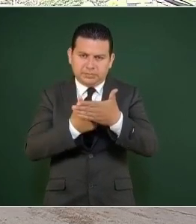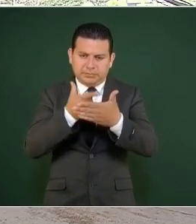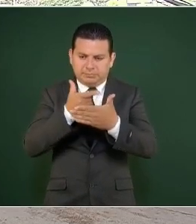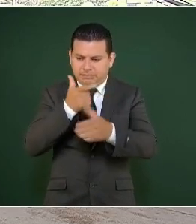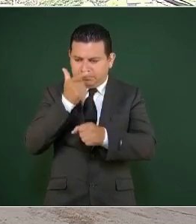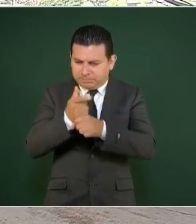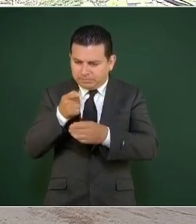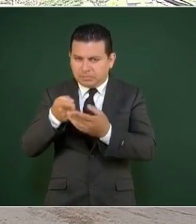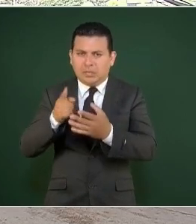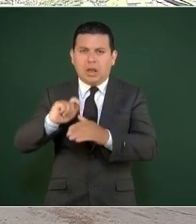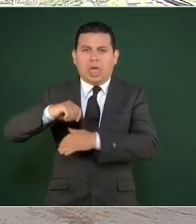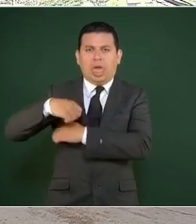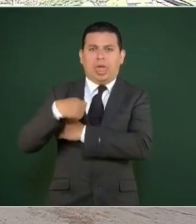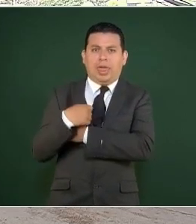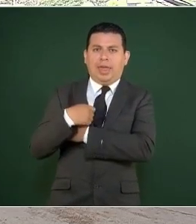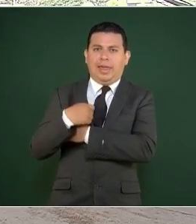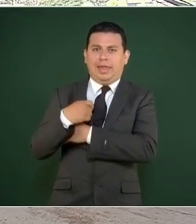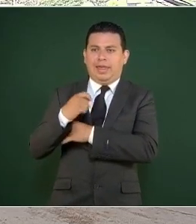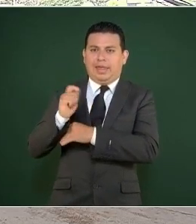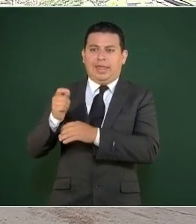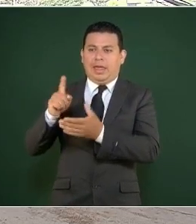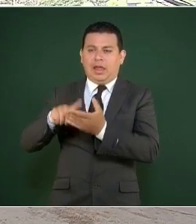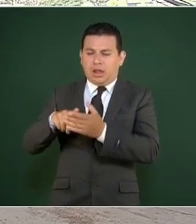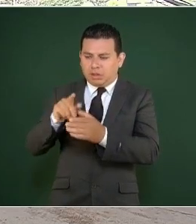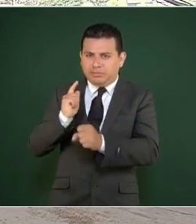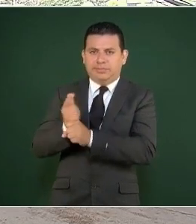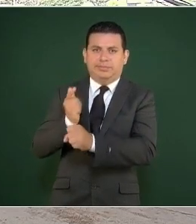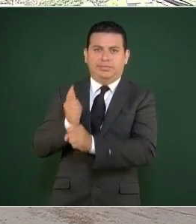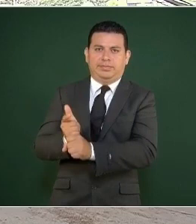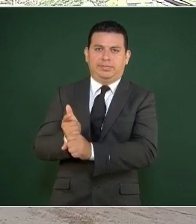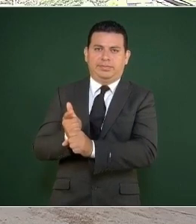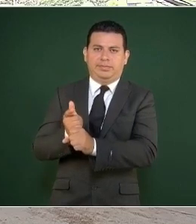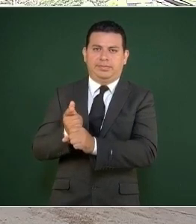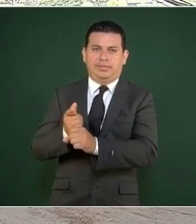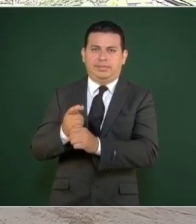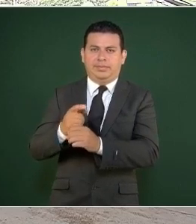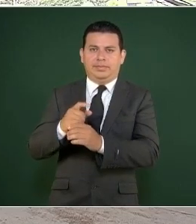lo que tenía guardado el ministro de la Corte, eran